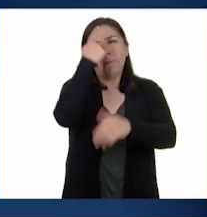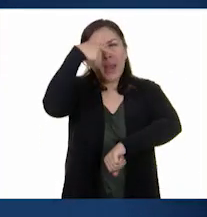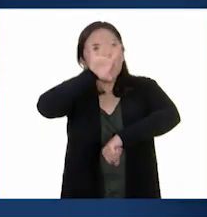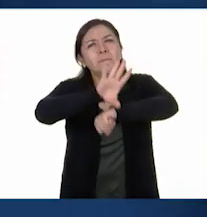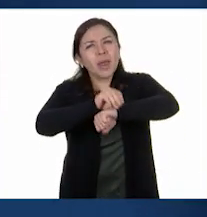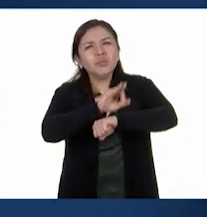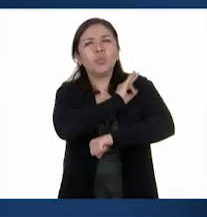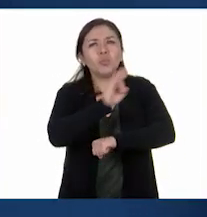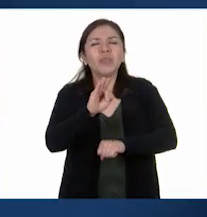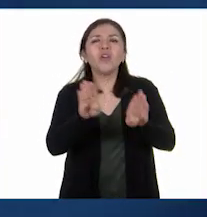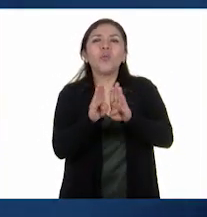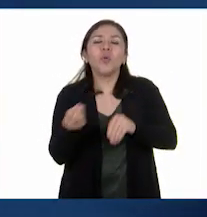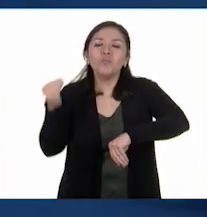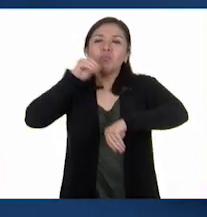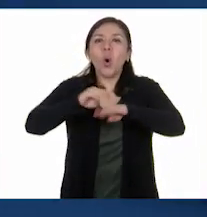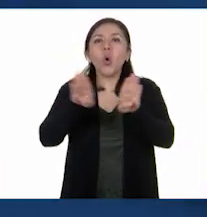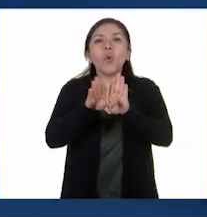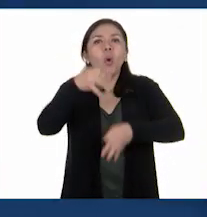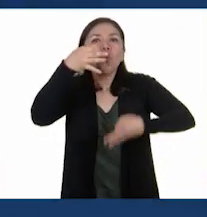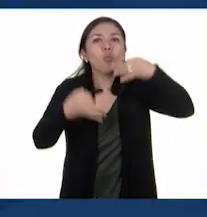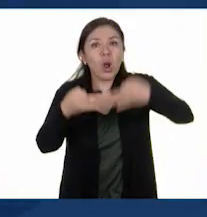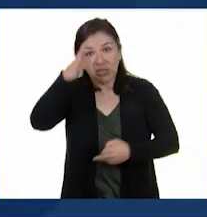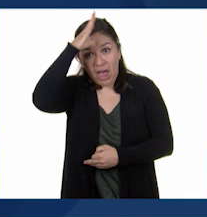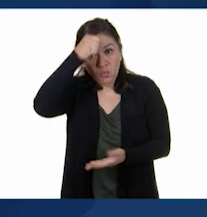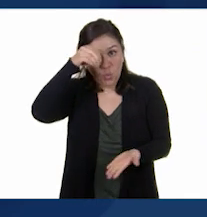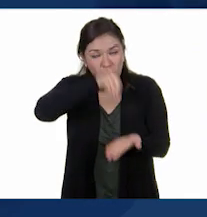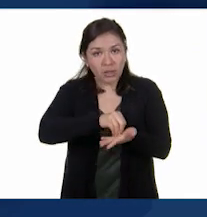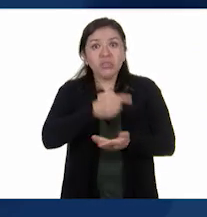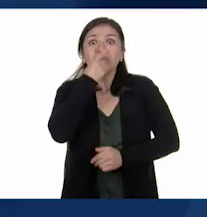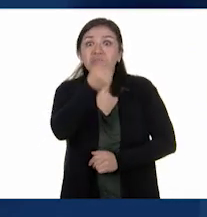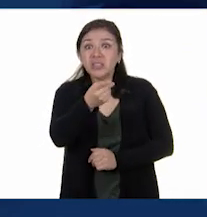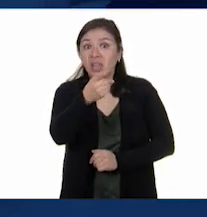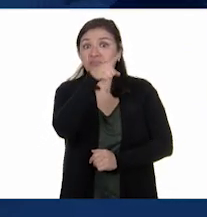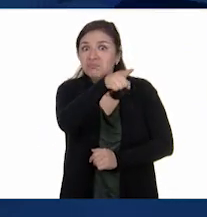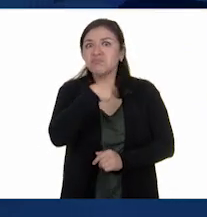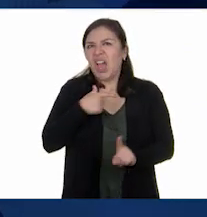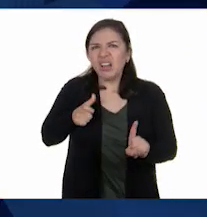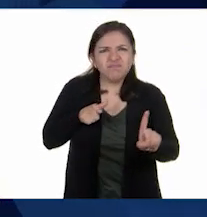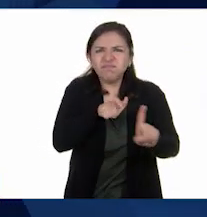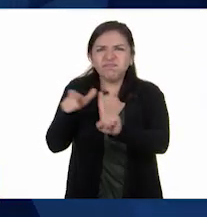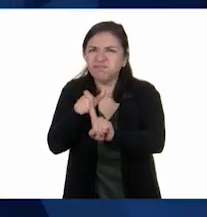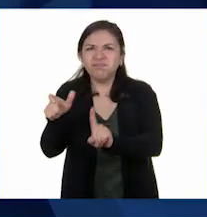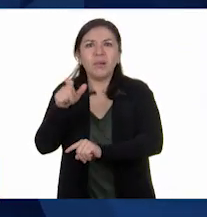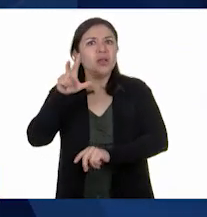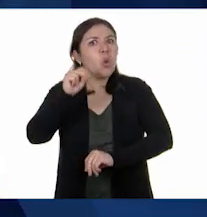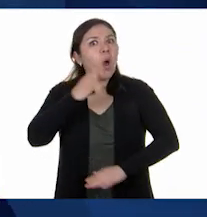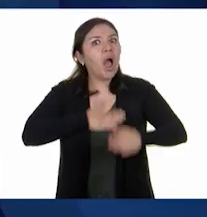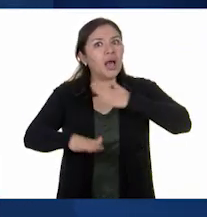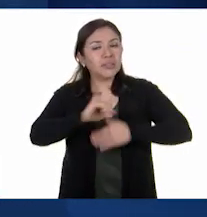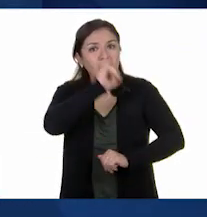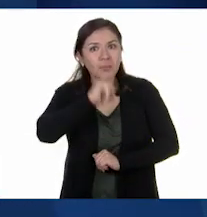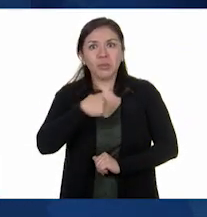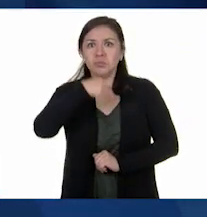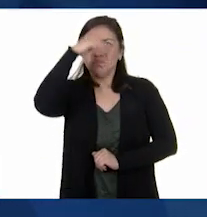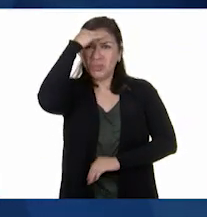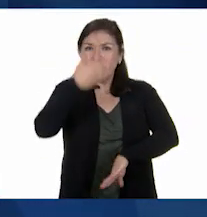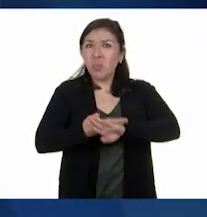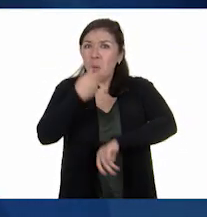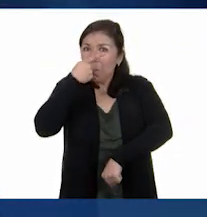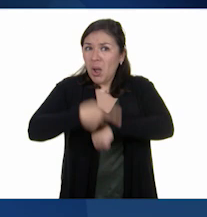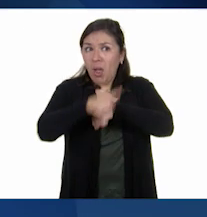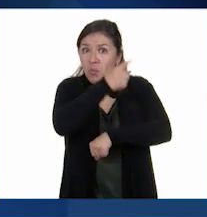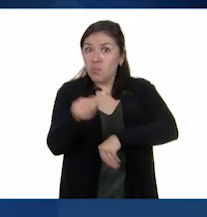autorización para recibirse de juez de acordada. Dice que nos va a perseguir sin descanso y a mí me parece muy peligroso que se reciba de